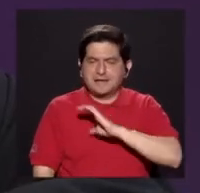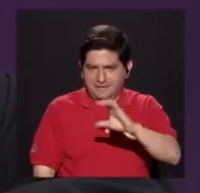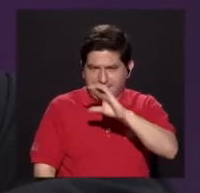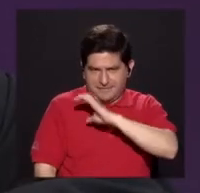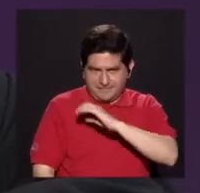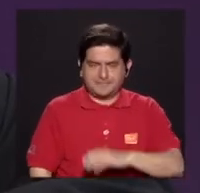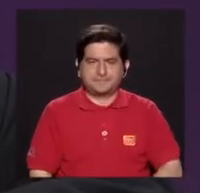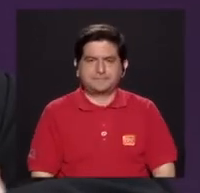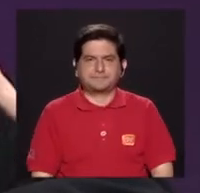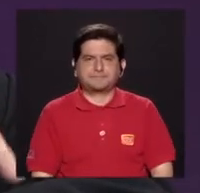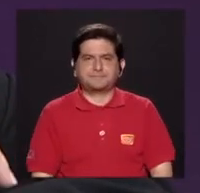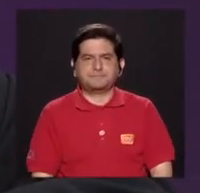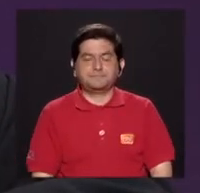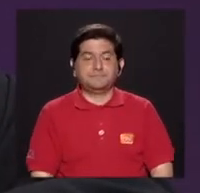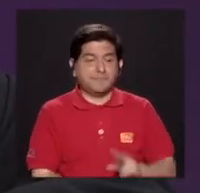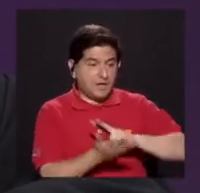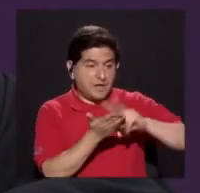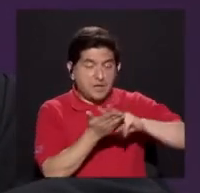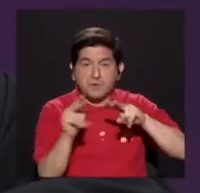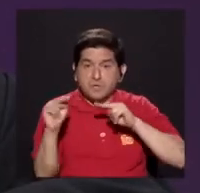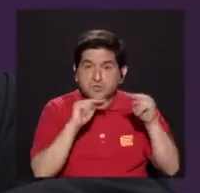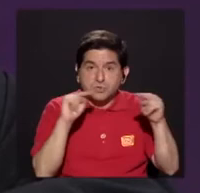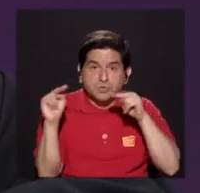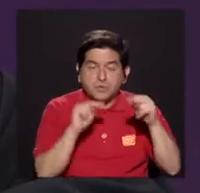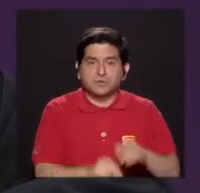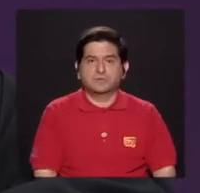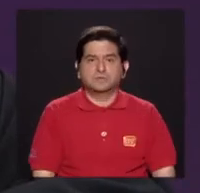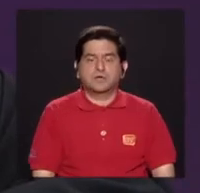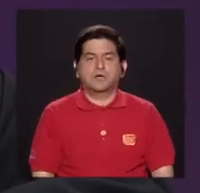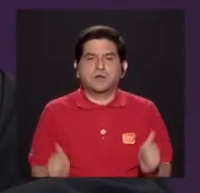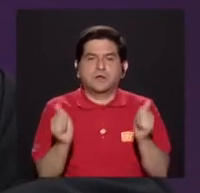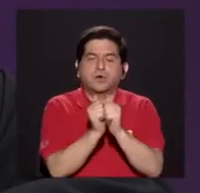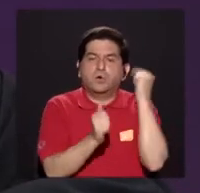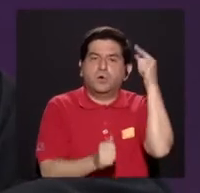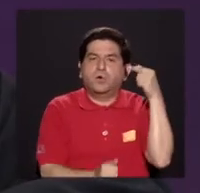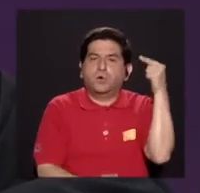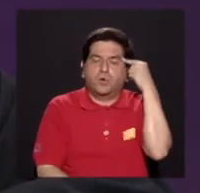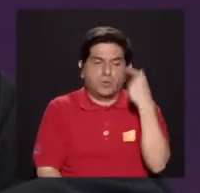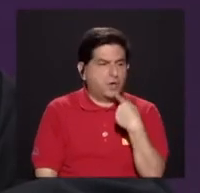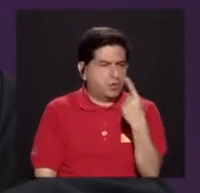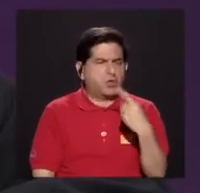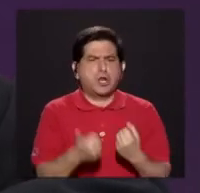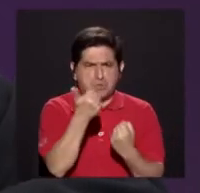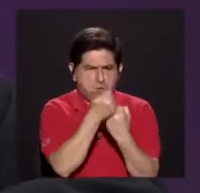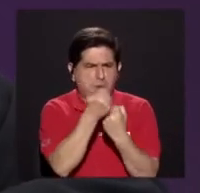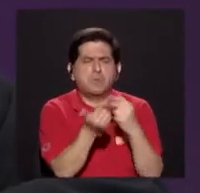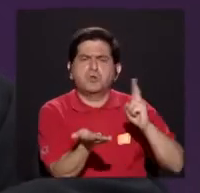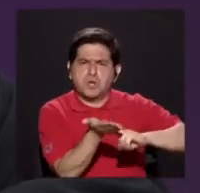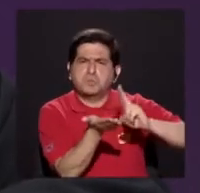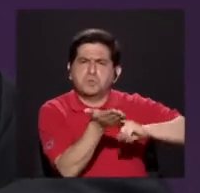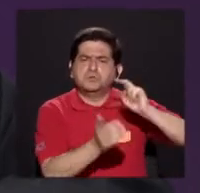particularidad. Liberación estaba negociando con el gobierno y le dijo que lo iba a apoyar con los